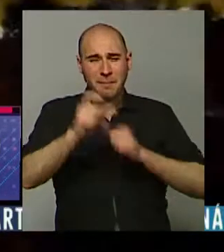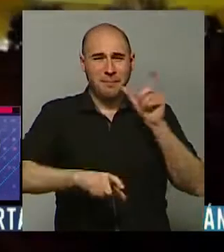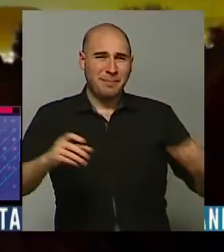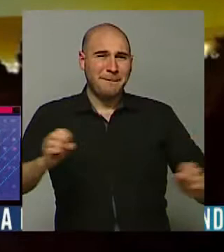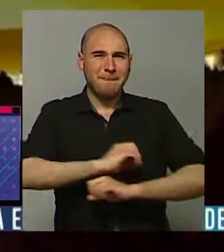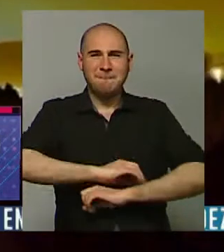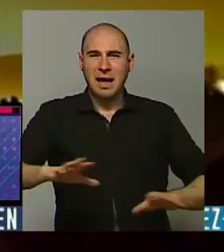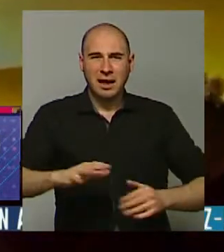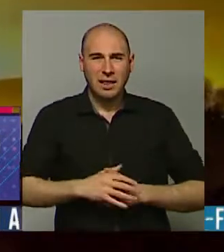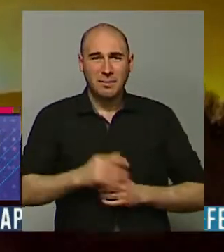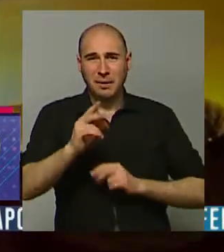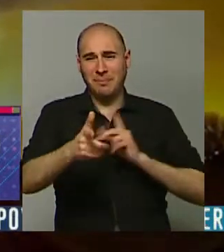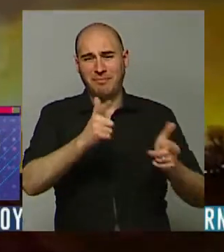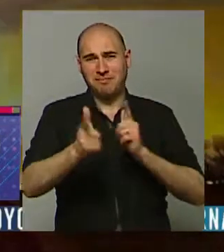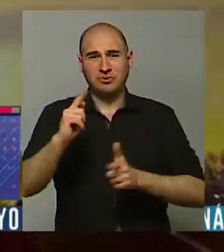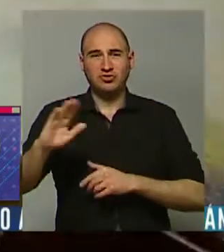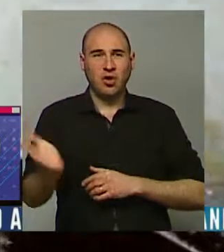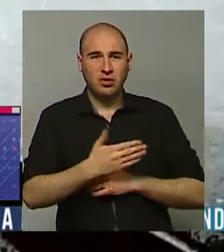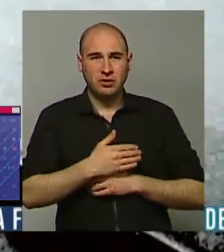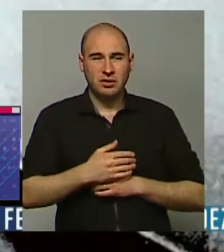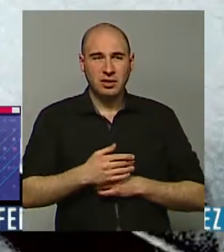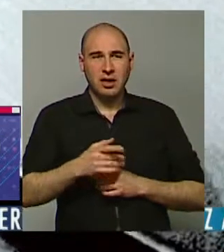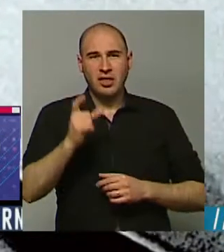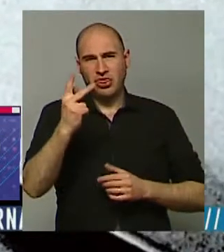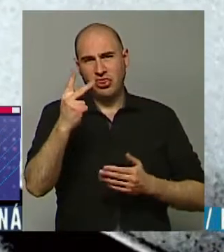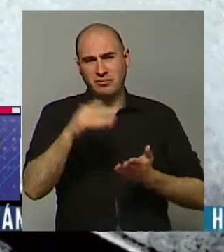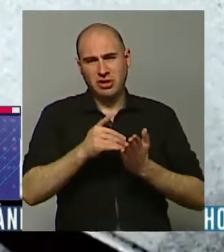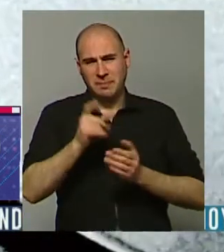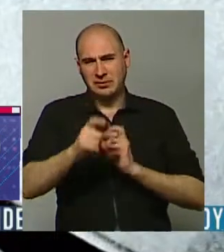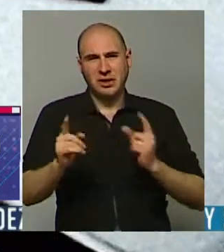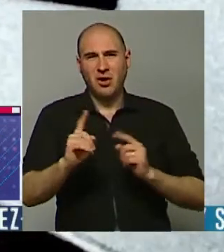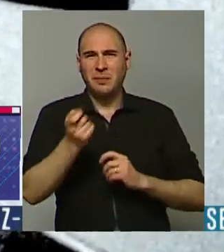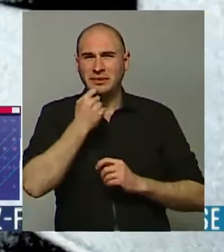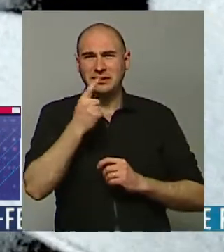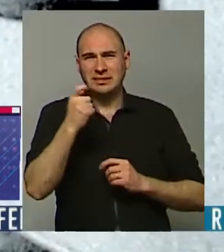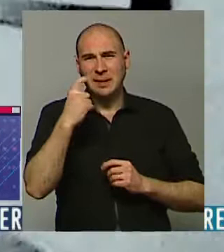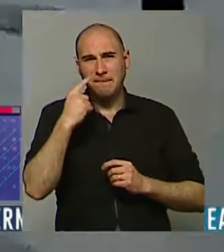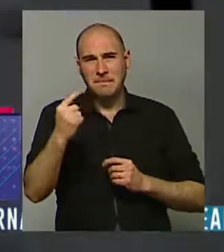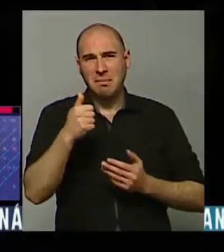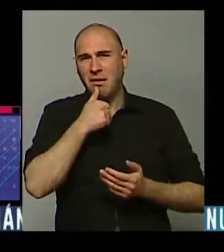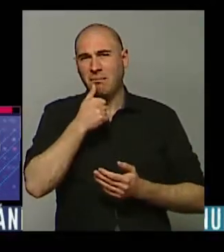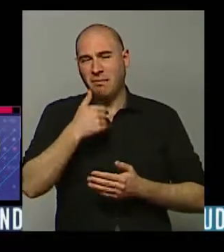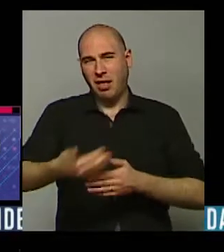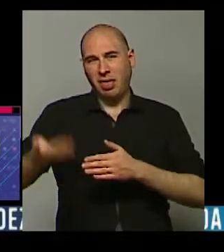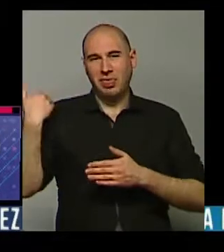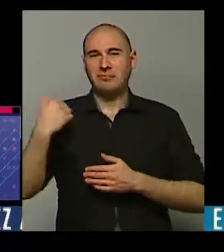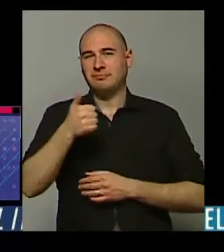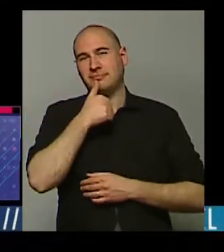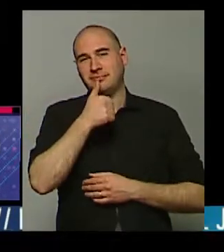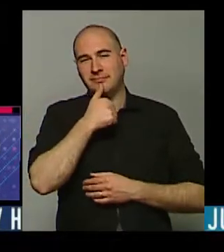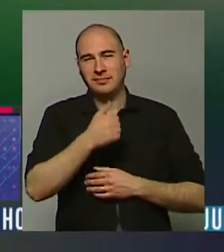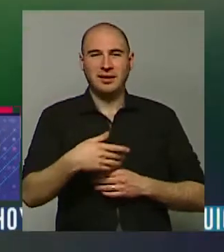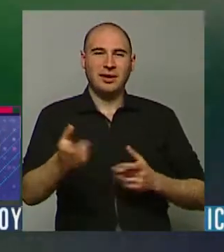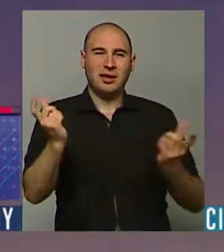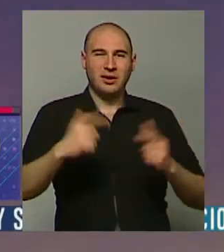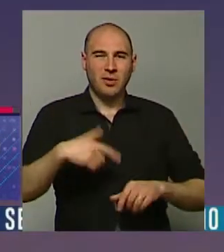tragedia, porque te los matan a todos. No creo que vayan 2 millones de personas. ¿Cuántos podrán ir? 100.000 se quedarán tomando mate del lado de afuera, harán una